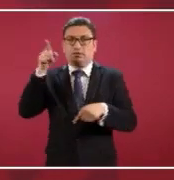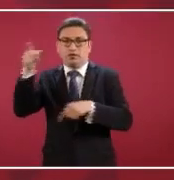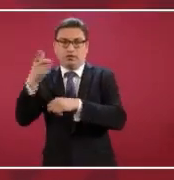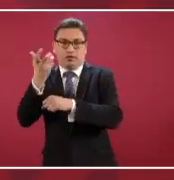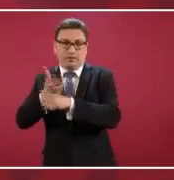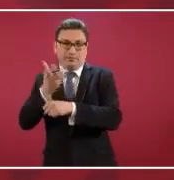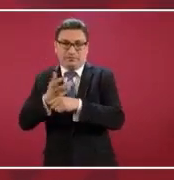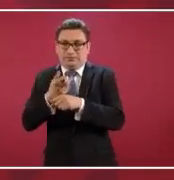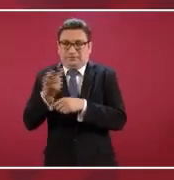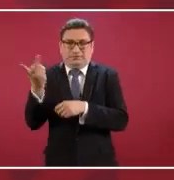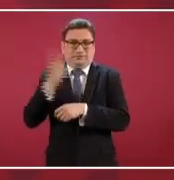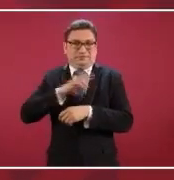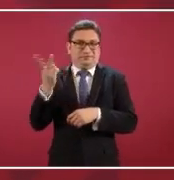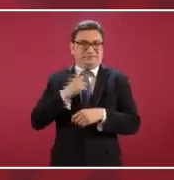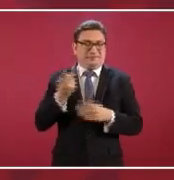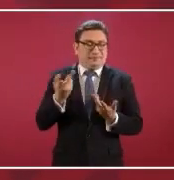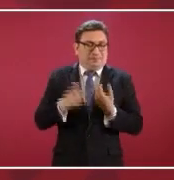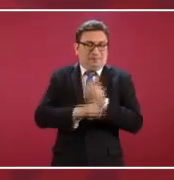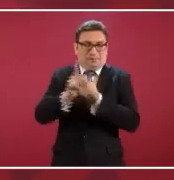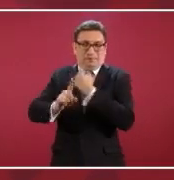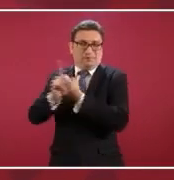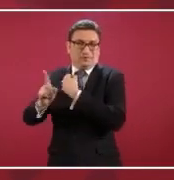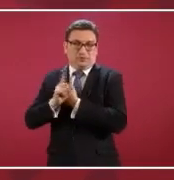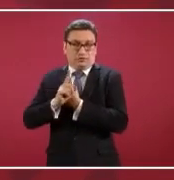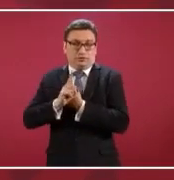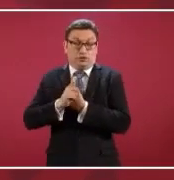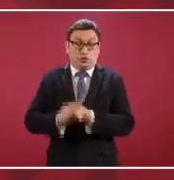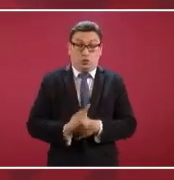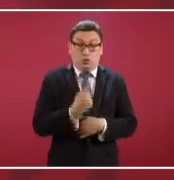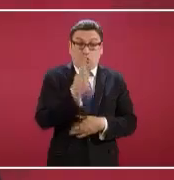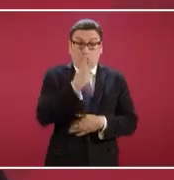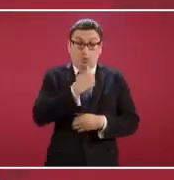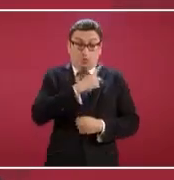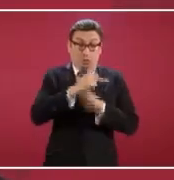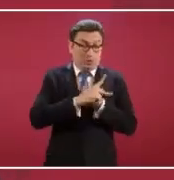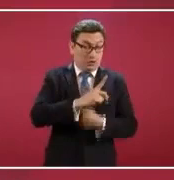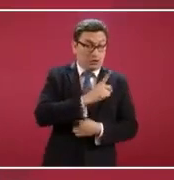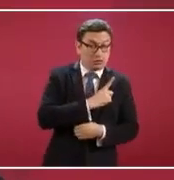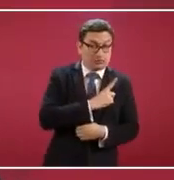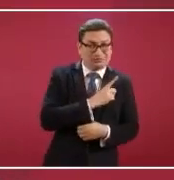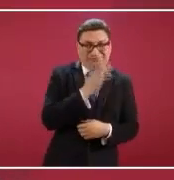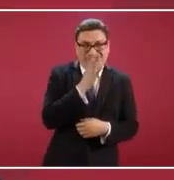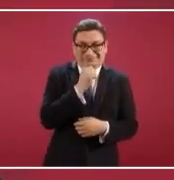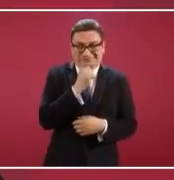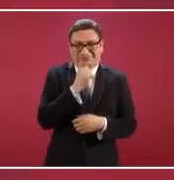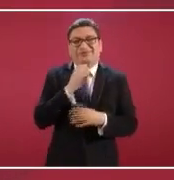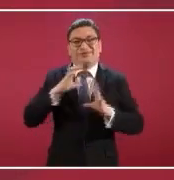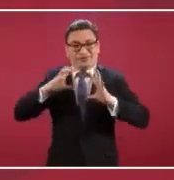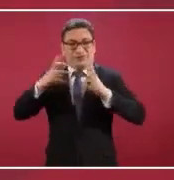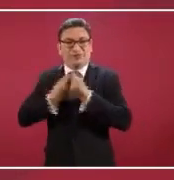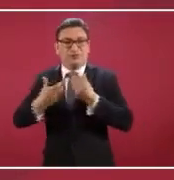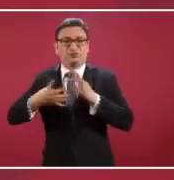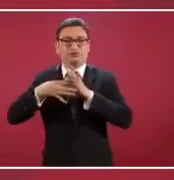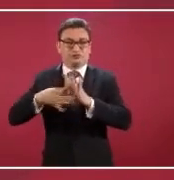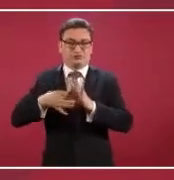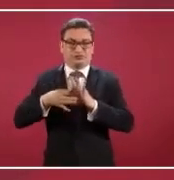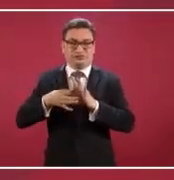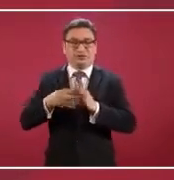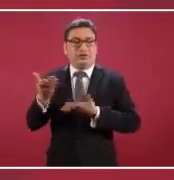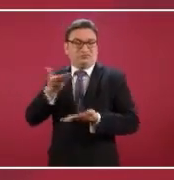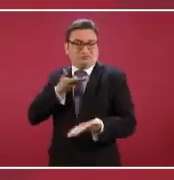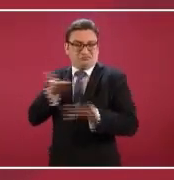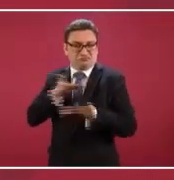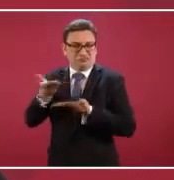esta intervención. No se puede resolver solo un país, tenemos que trabajar los dos juntos. Entonces, a mayor cooperación,